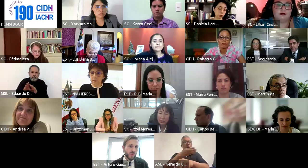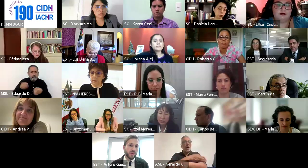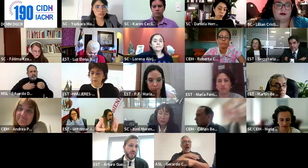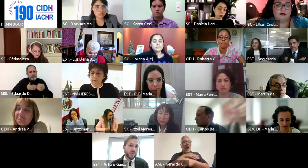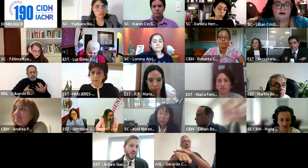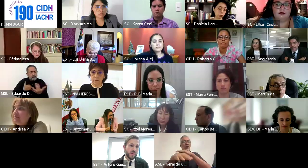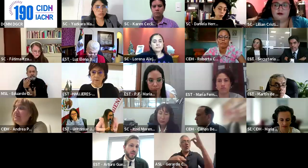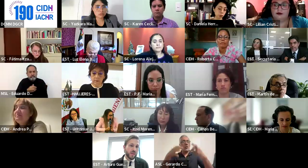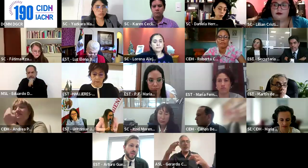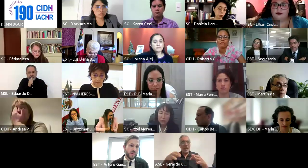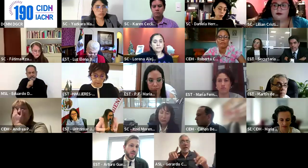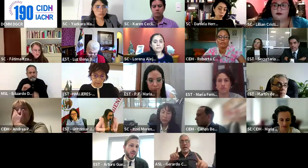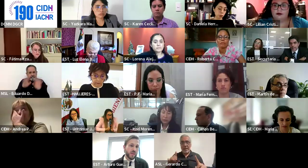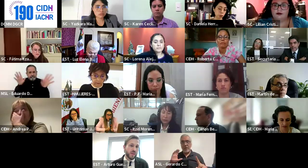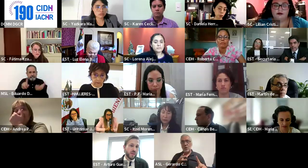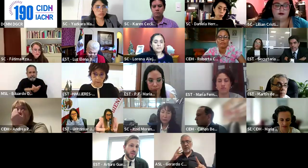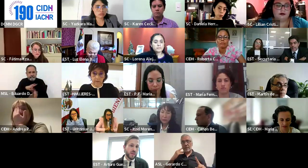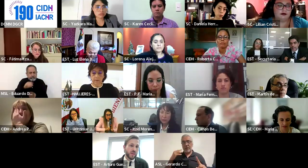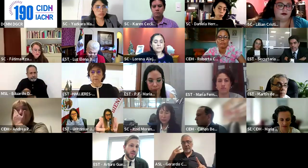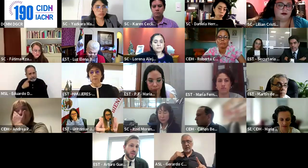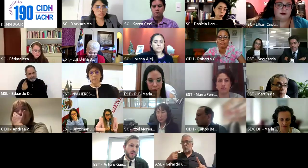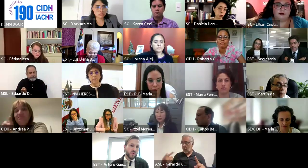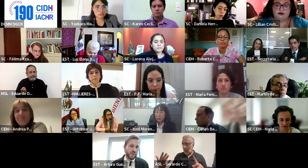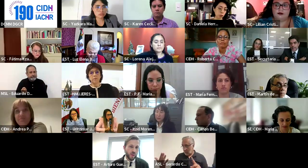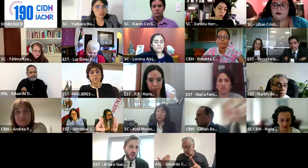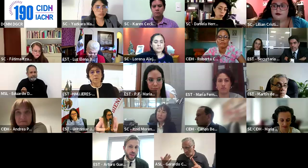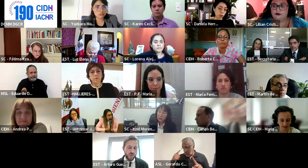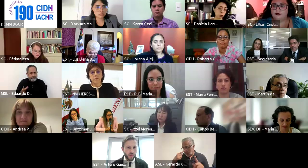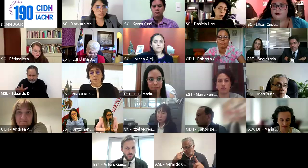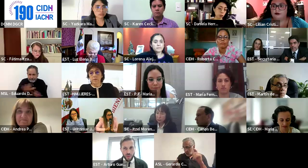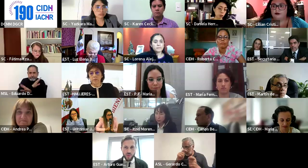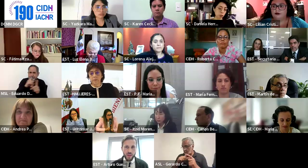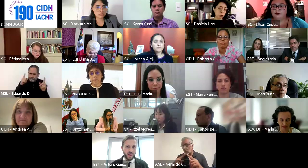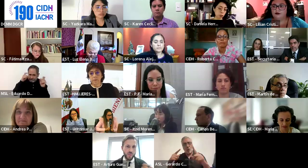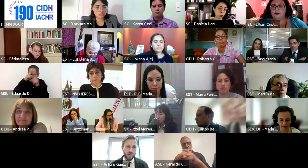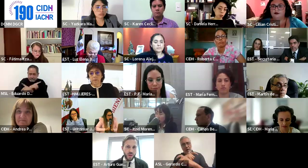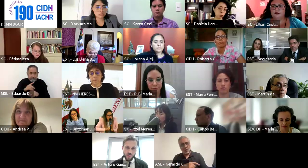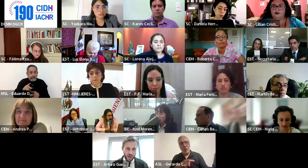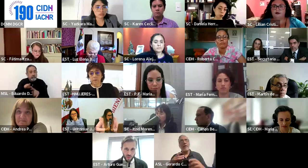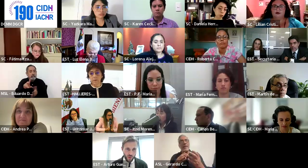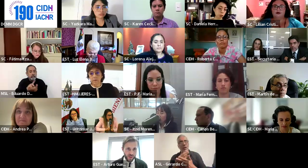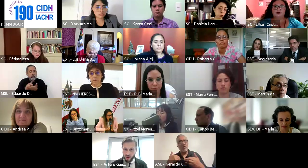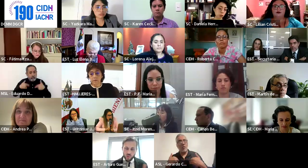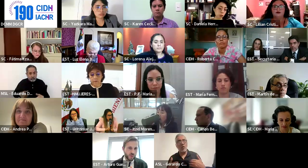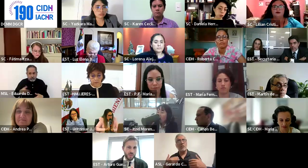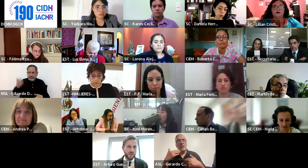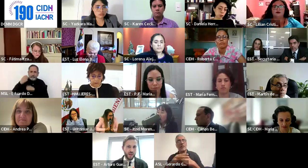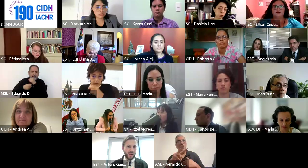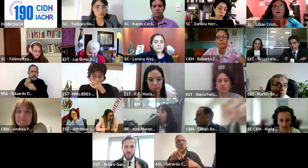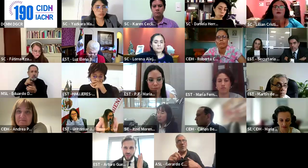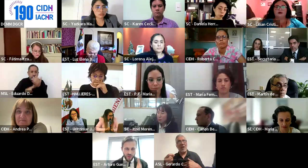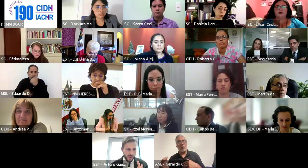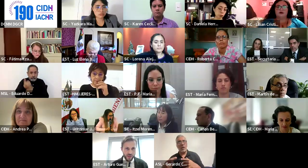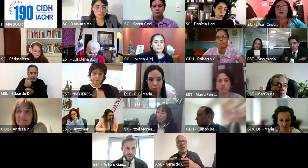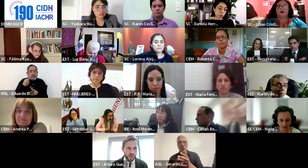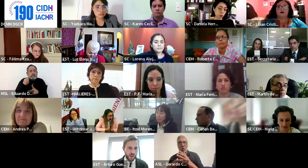Y la experiencia nos hace señalado que estos cambios son complejos. Los temas de derechos humanos después de la reforma de 2011 tardaron muchos años en